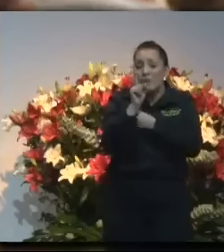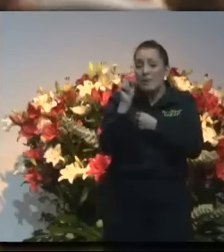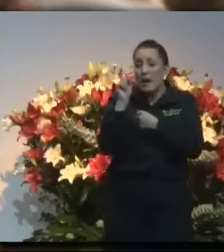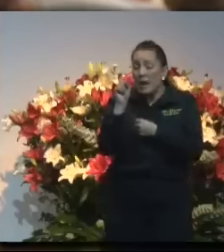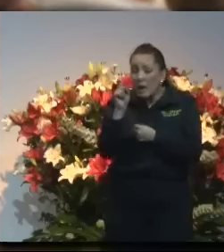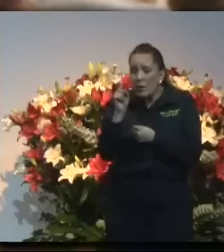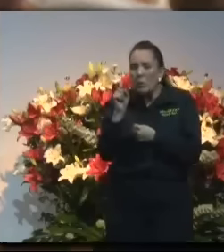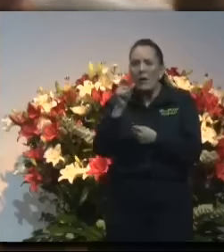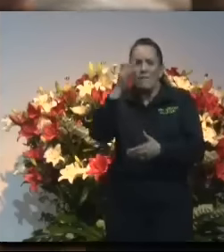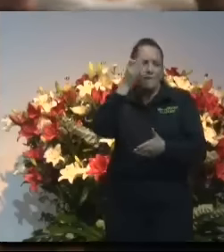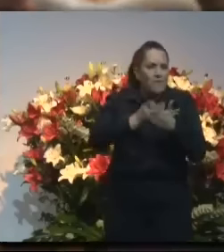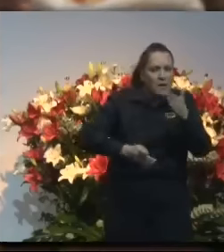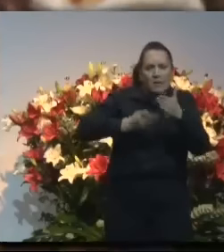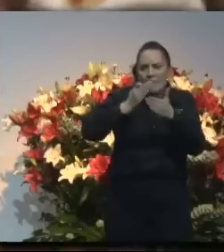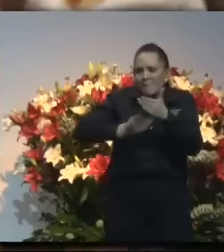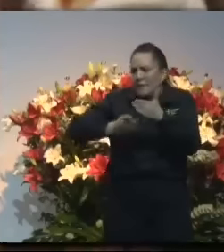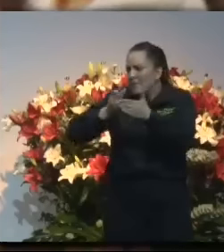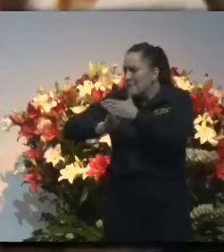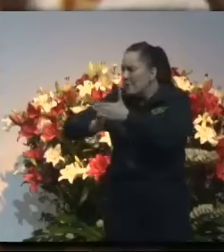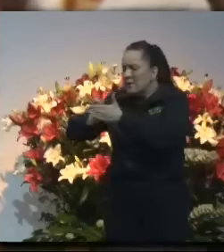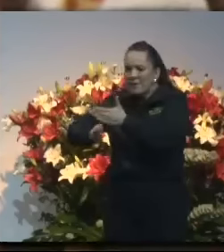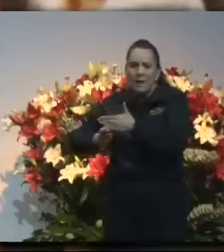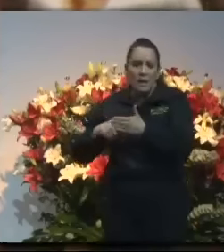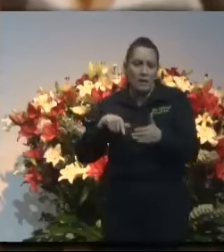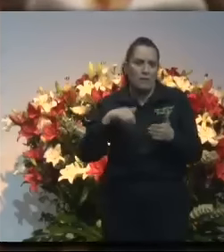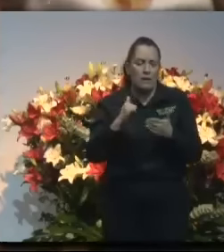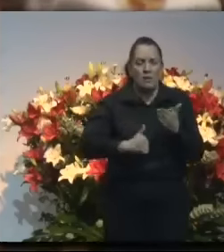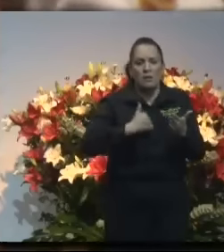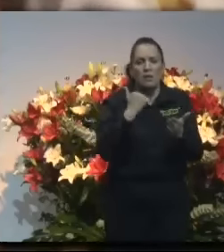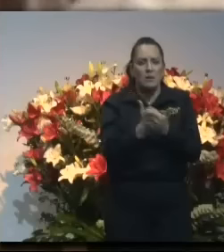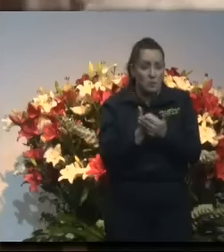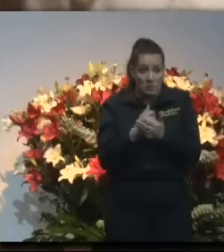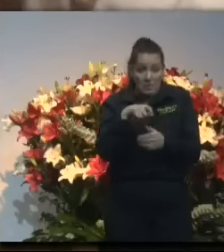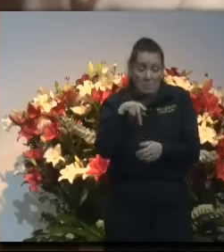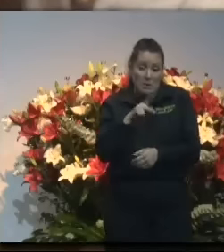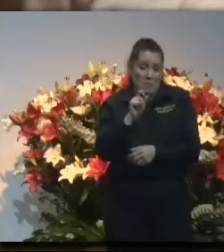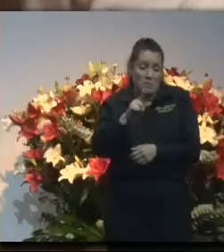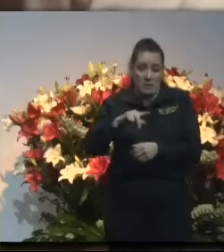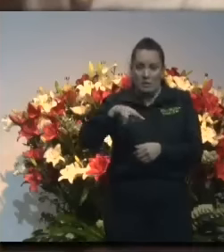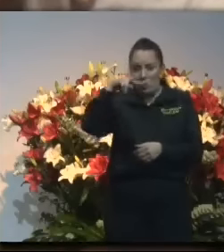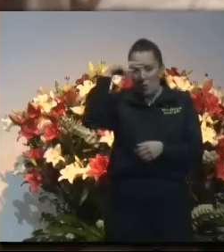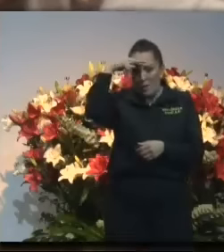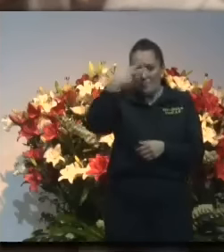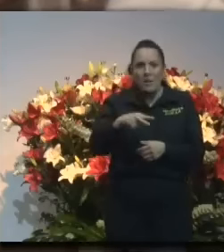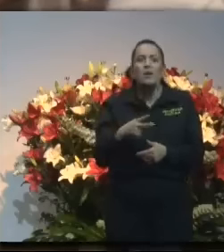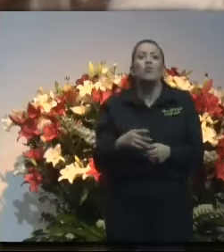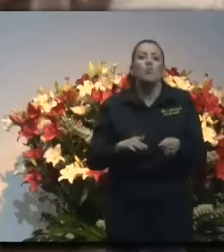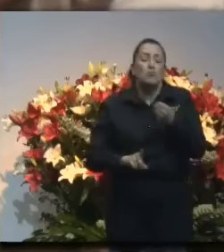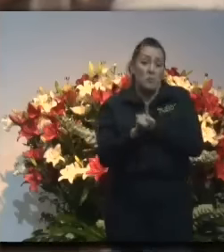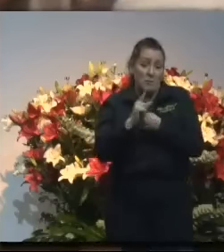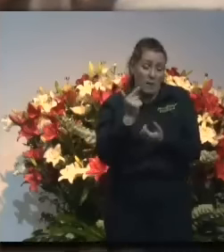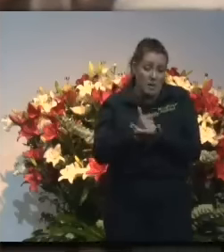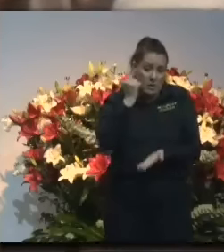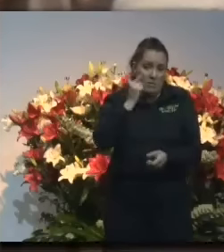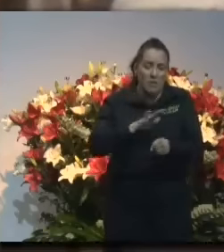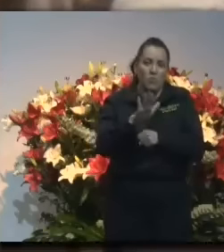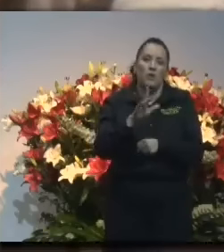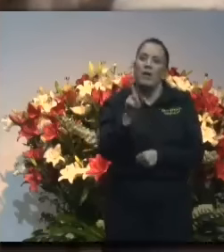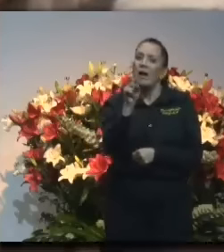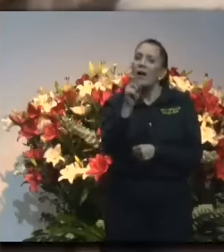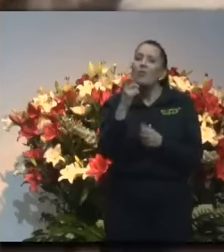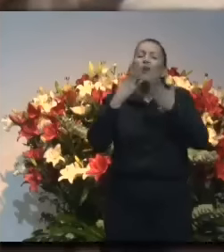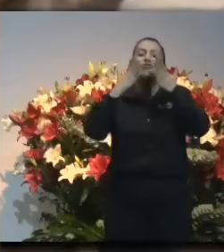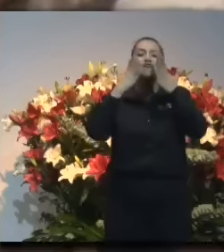grave crisis que atravesamos en esta ciudad y en todo el país con respecto a la falta del agua. Nos preocupa como